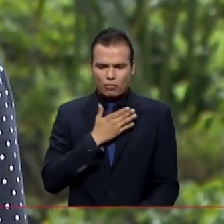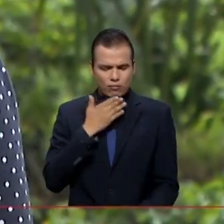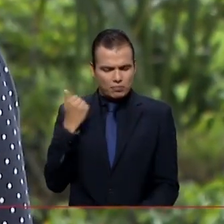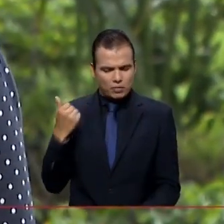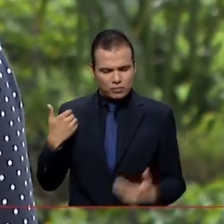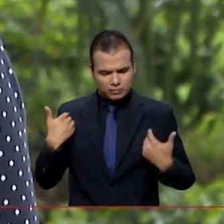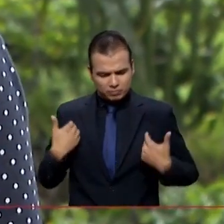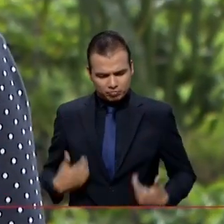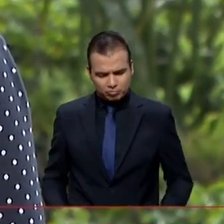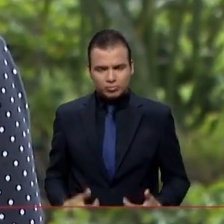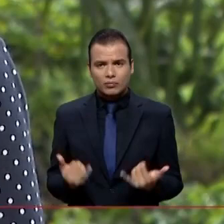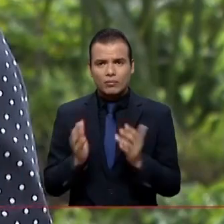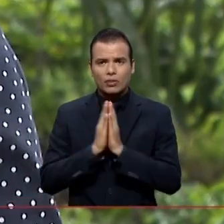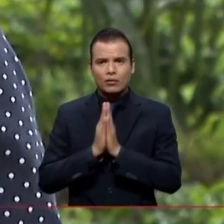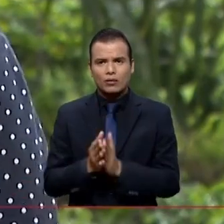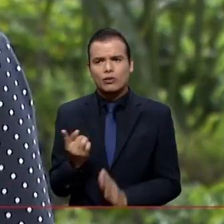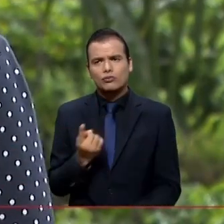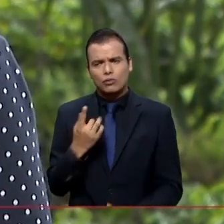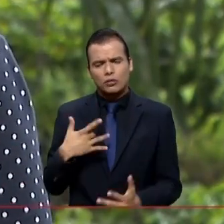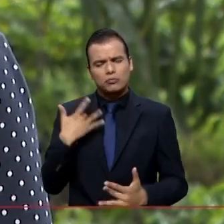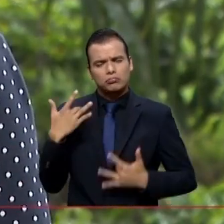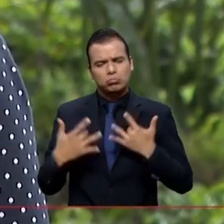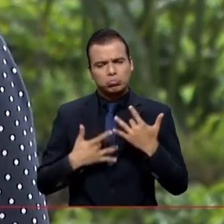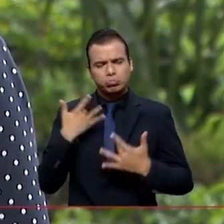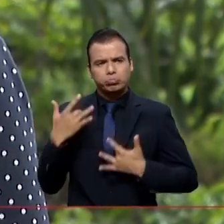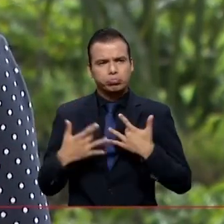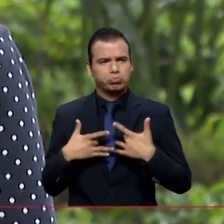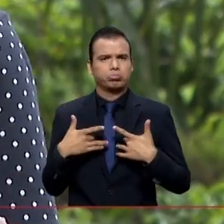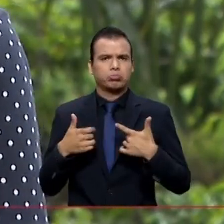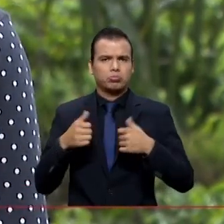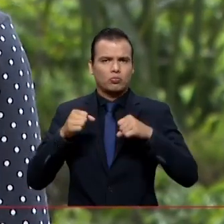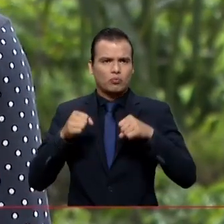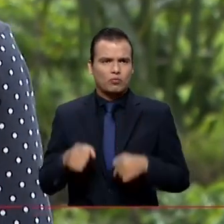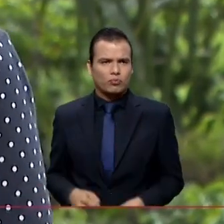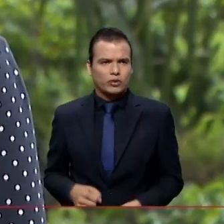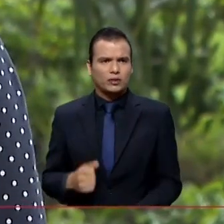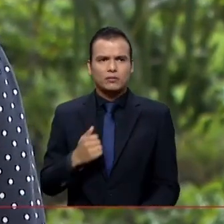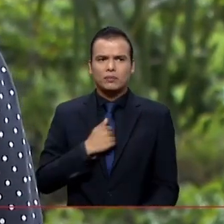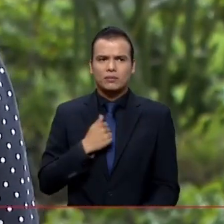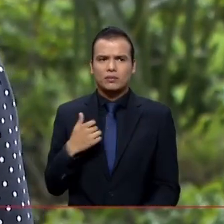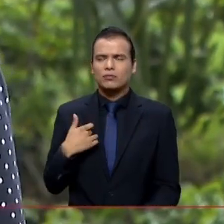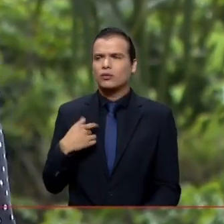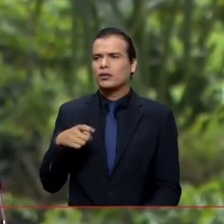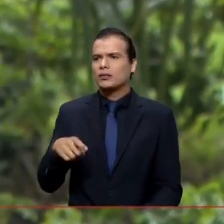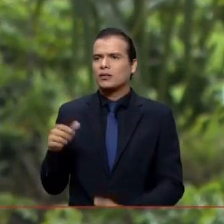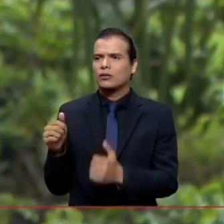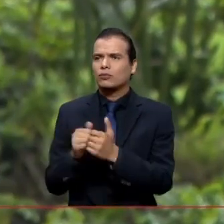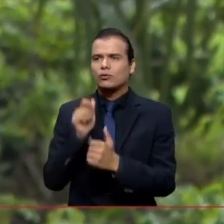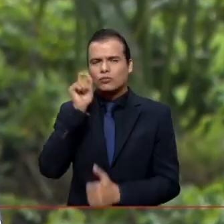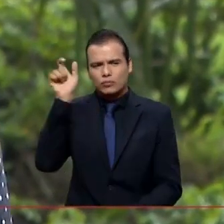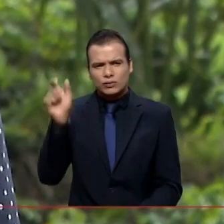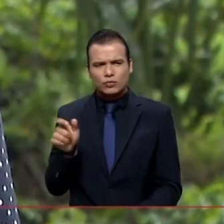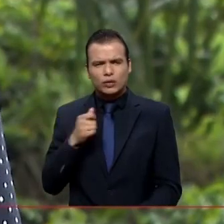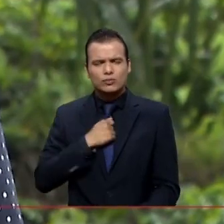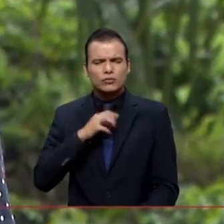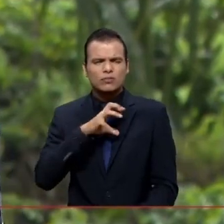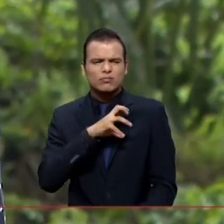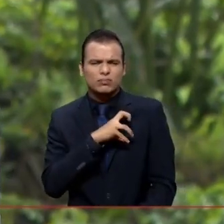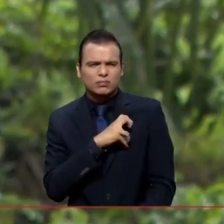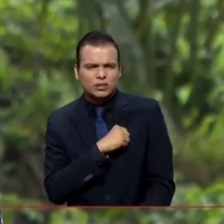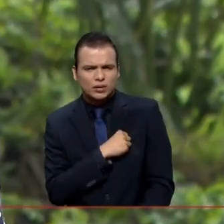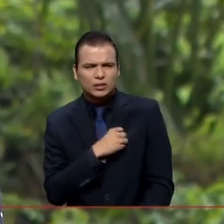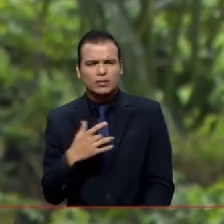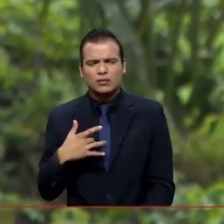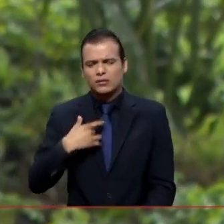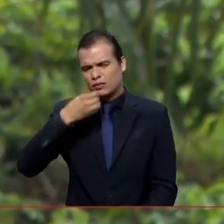puede disfrutar la Navidad en soledad, claro, no hay necesidad, pero si usted necesita con quién hablar, si usted se siente triste, si piensa